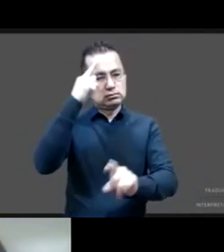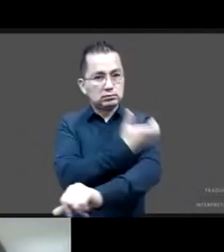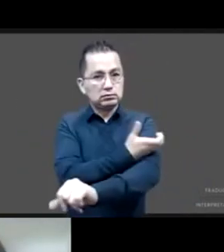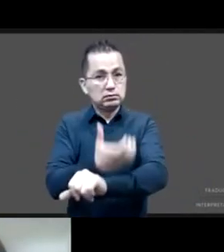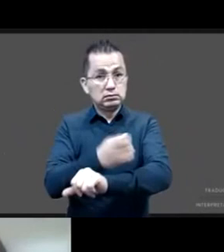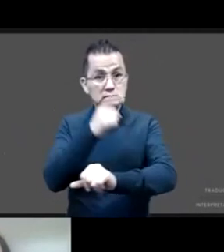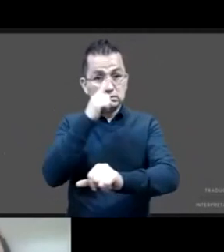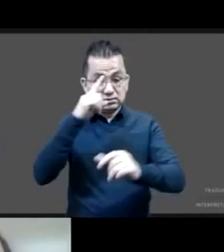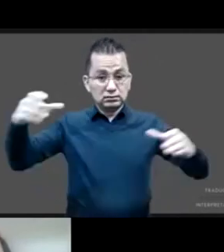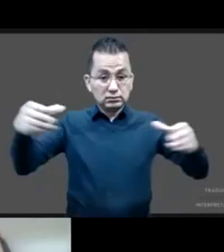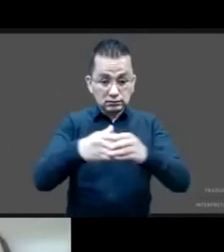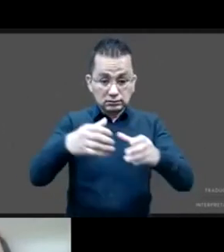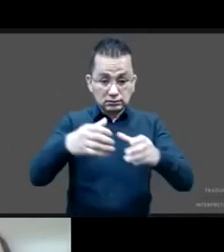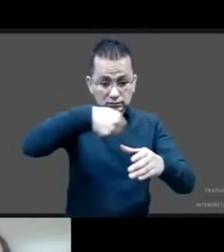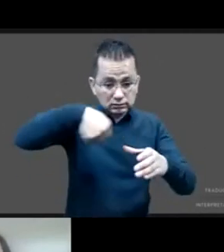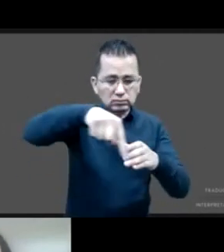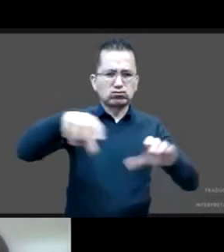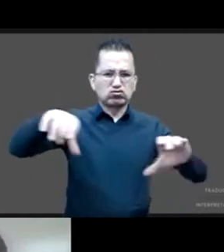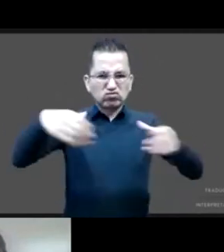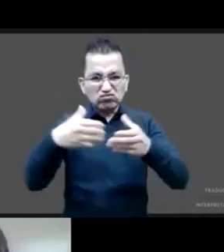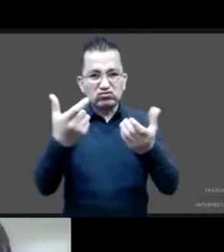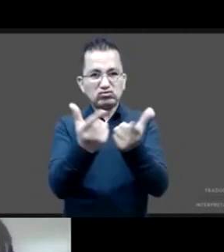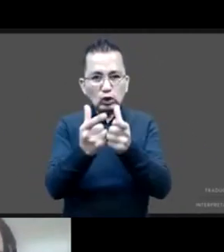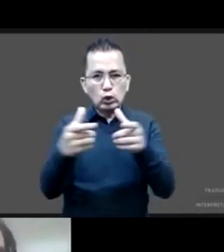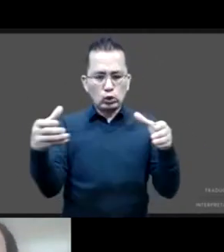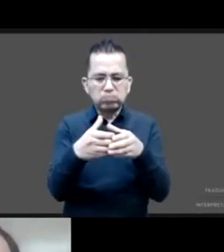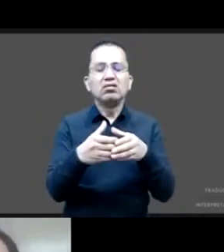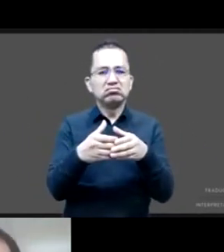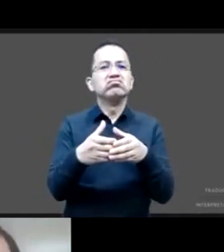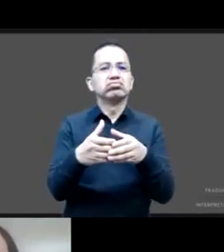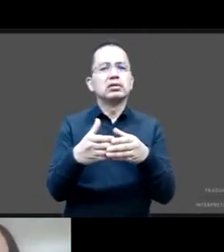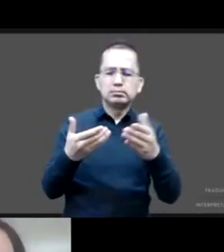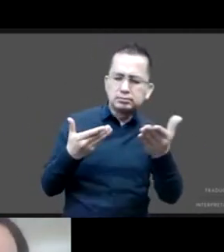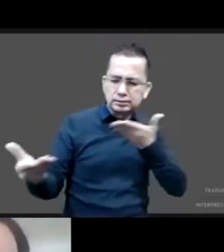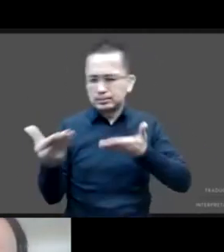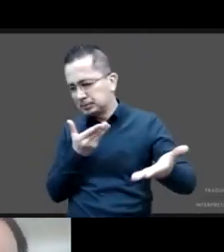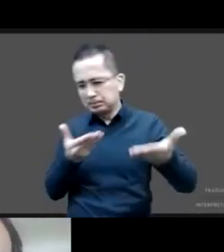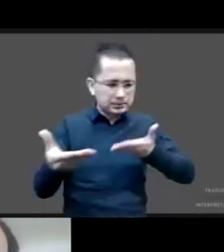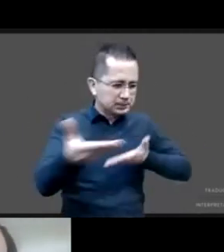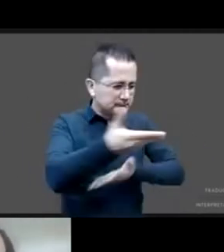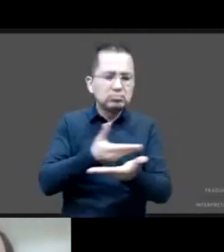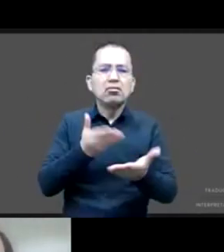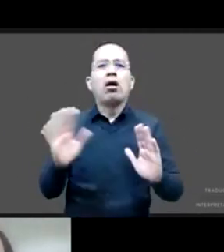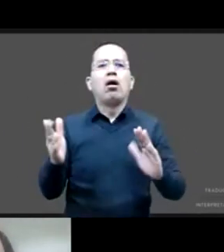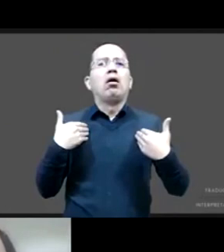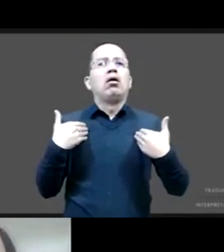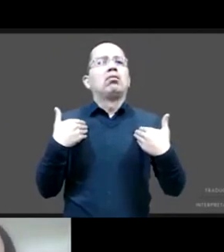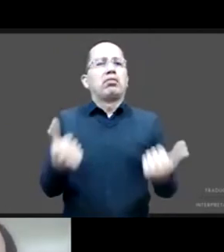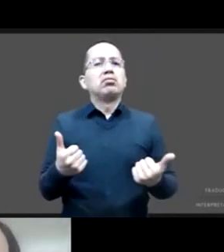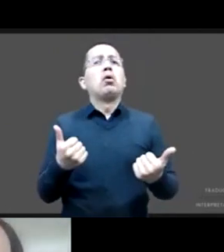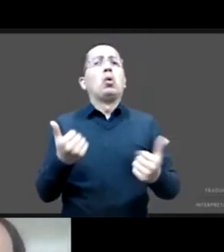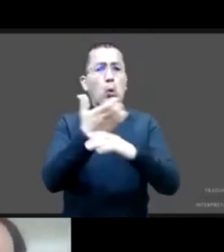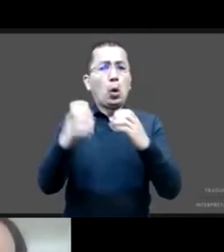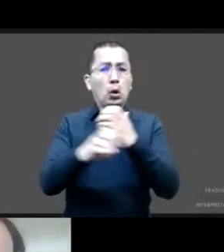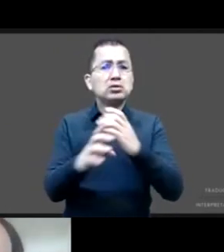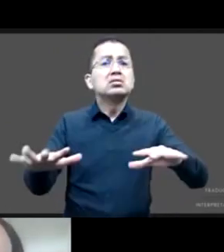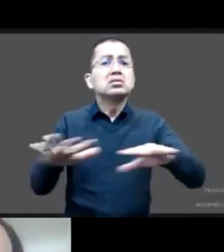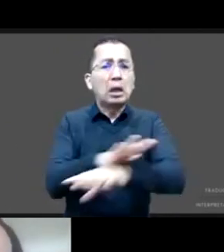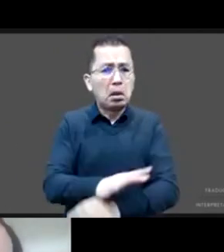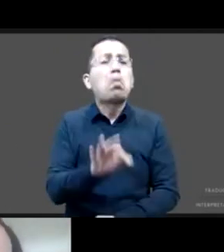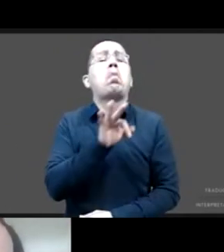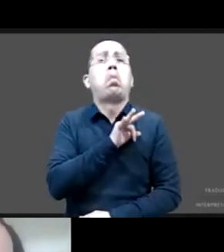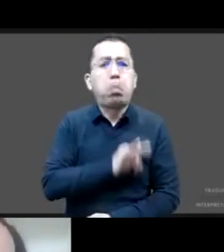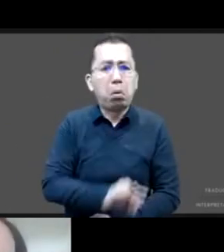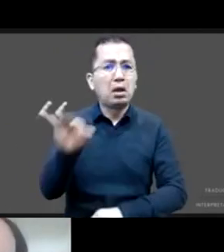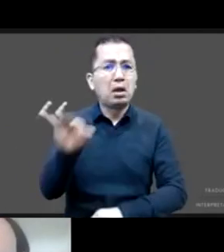que las realidades se pueden cambiar y en ese proceso de empoderamiento de conciencia de que uno tiene el poder de cambiar las cosas y en ese proceso de reflexión